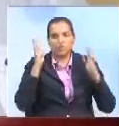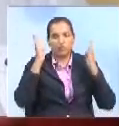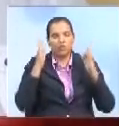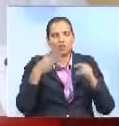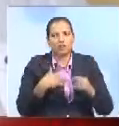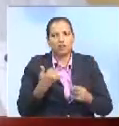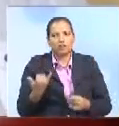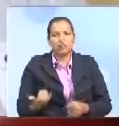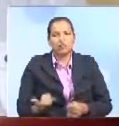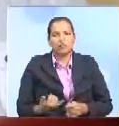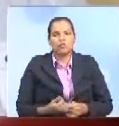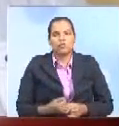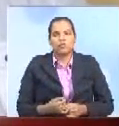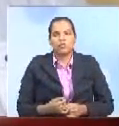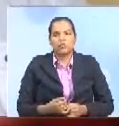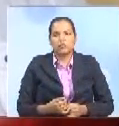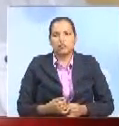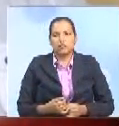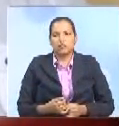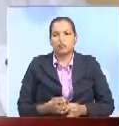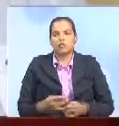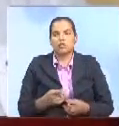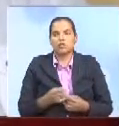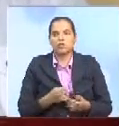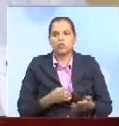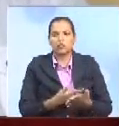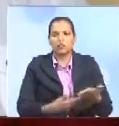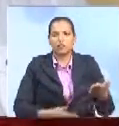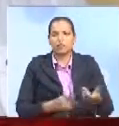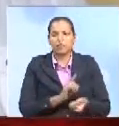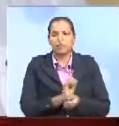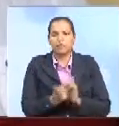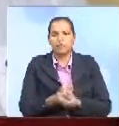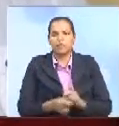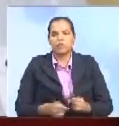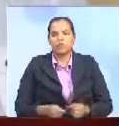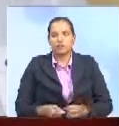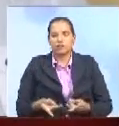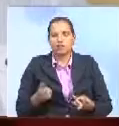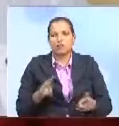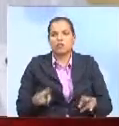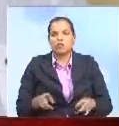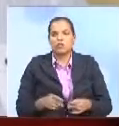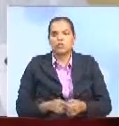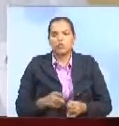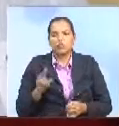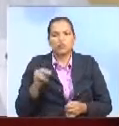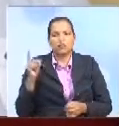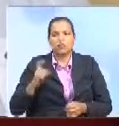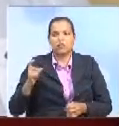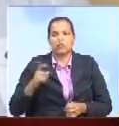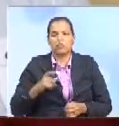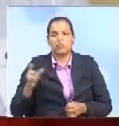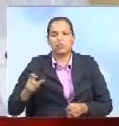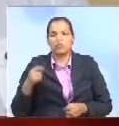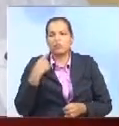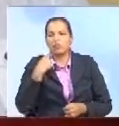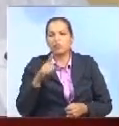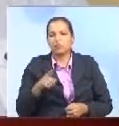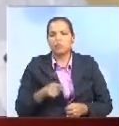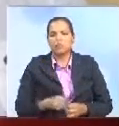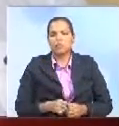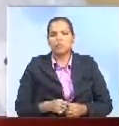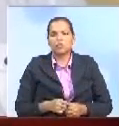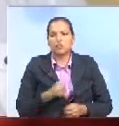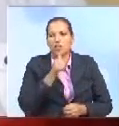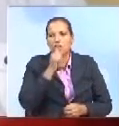este momento una ola de solicitudes de rectificaciones e inclusive innecesarias, debido a que